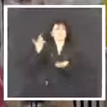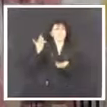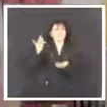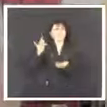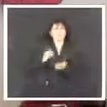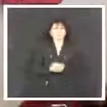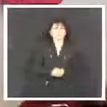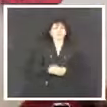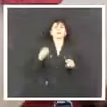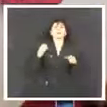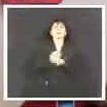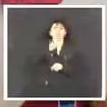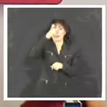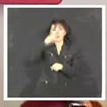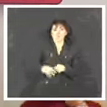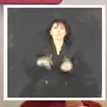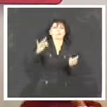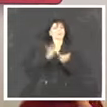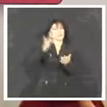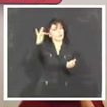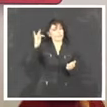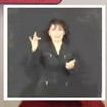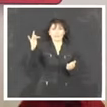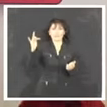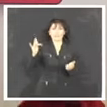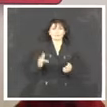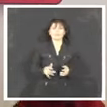Gracias al Estado de México.